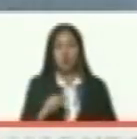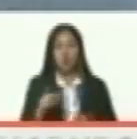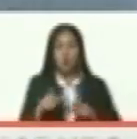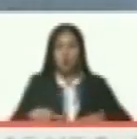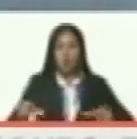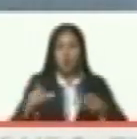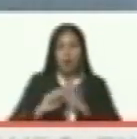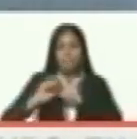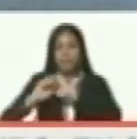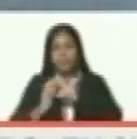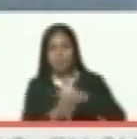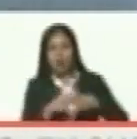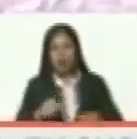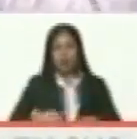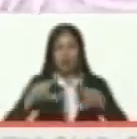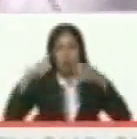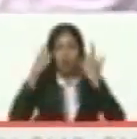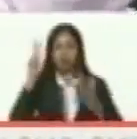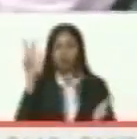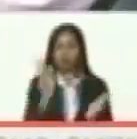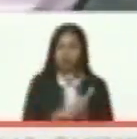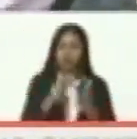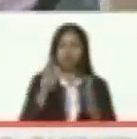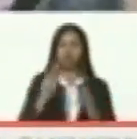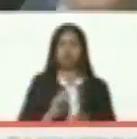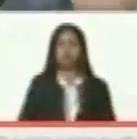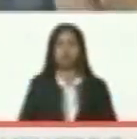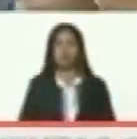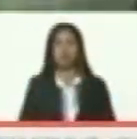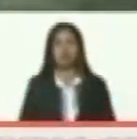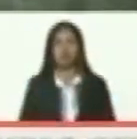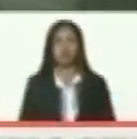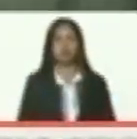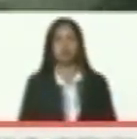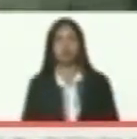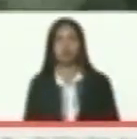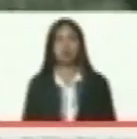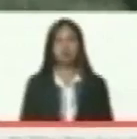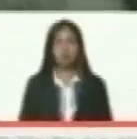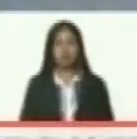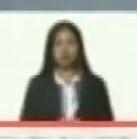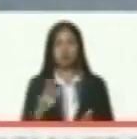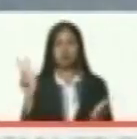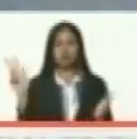estadio de béisbol de los Tiburones. ¡Cúmplase! ¡Cúmplase!